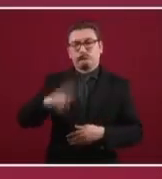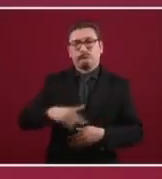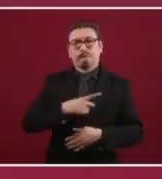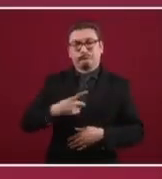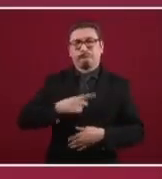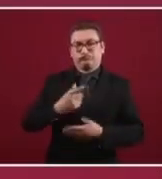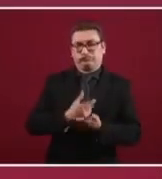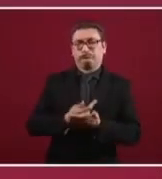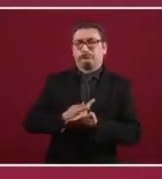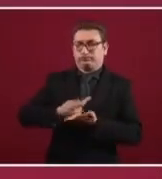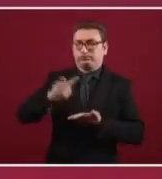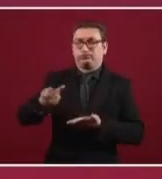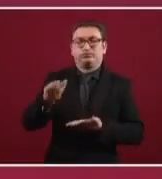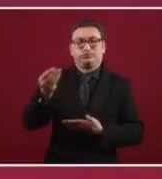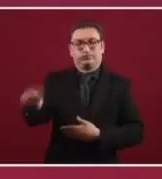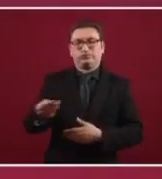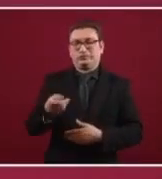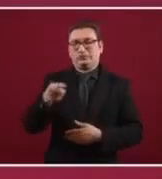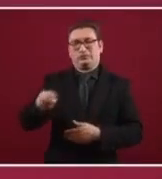más que nadie.